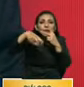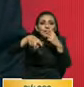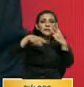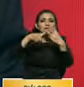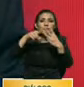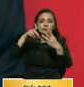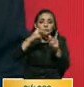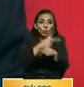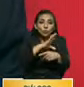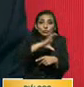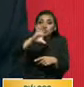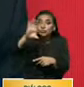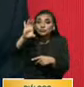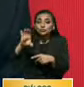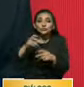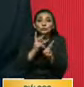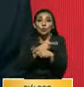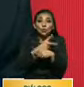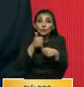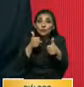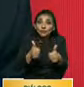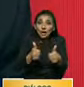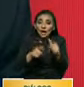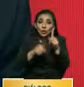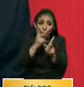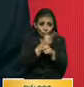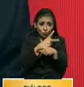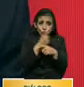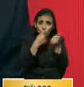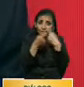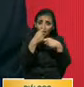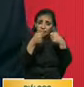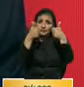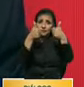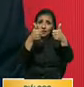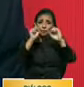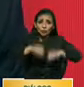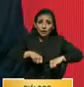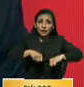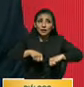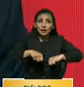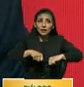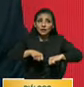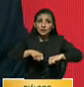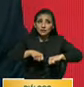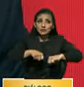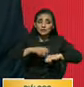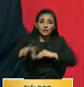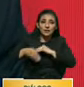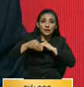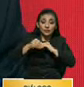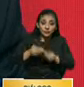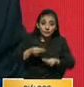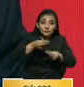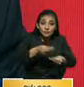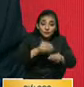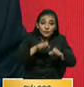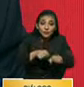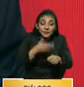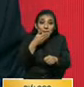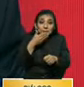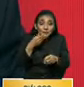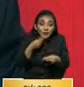las exportaciones. Tenemos productos líderes en el mercado que, a los cuales podemos darle valor agregado y podemos